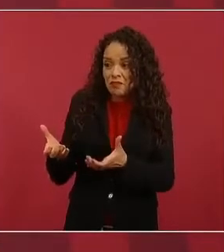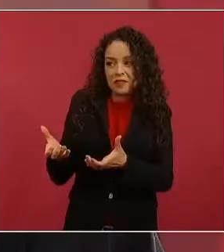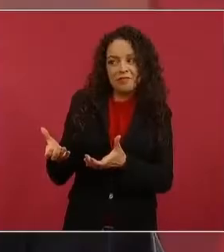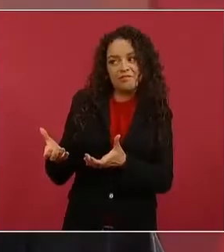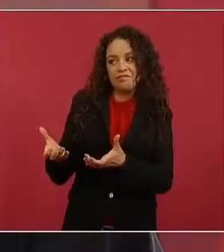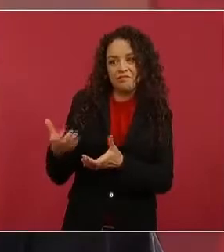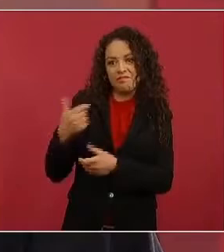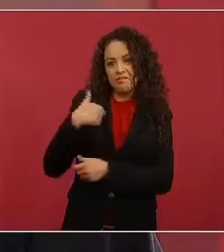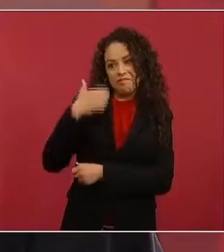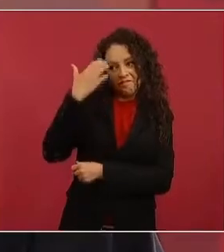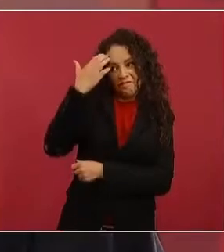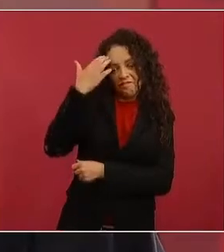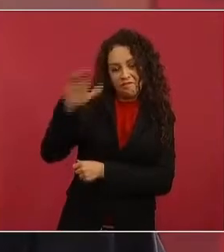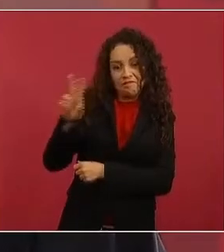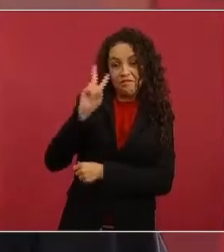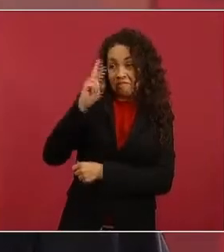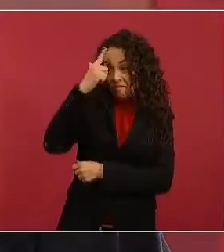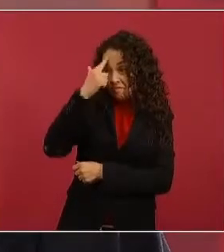la identifico.